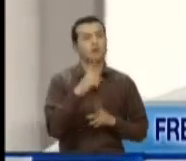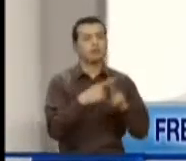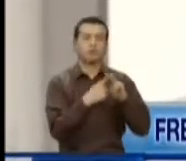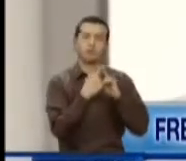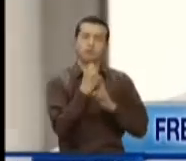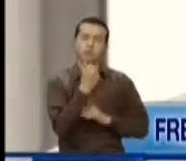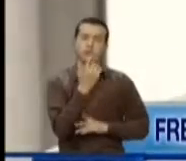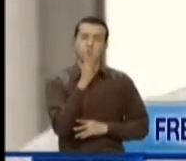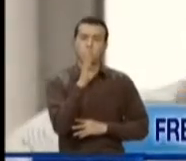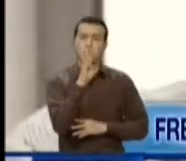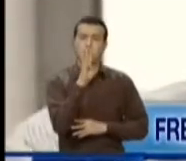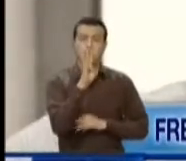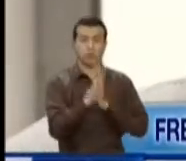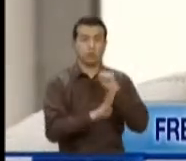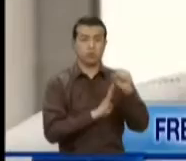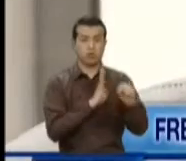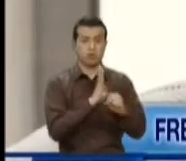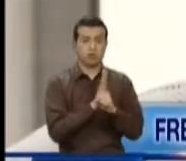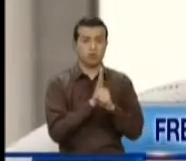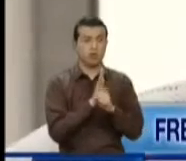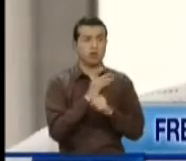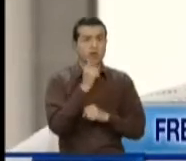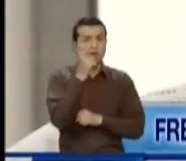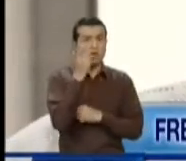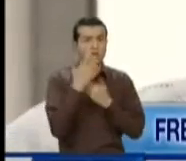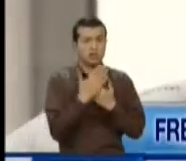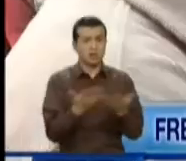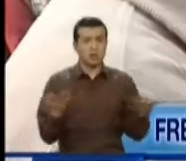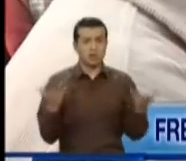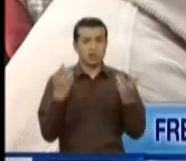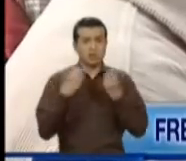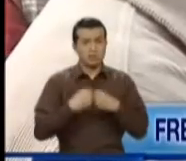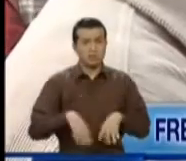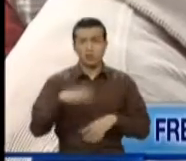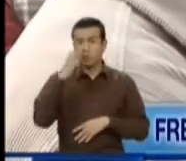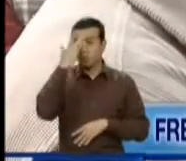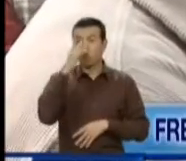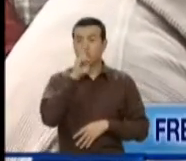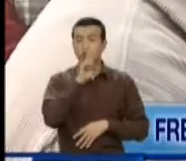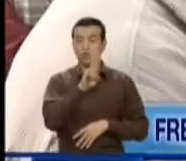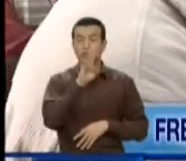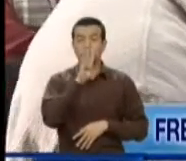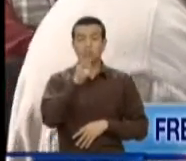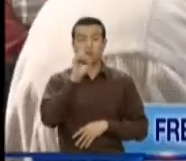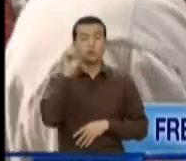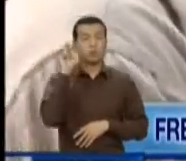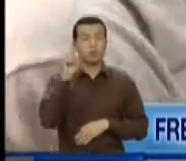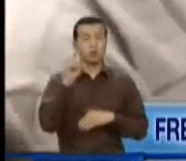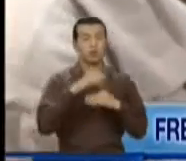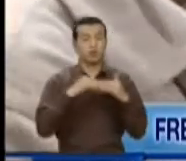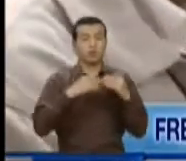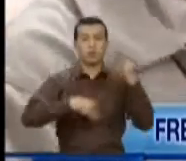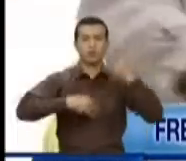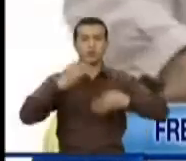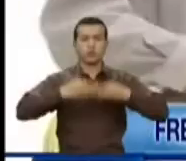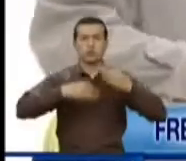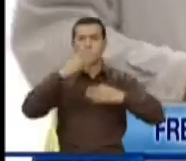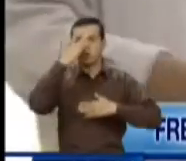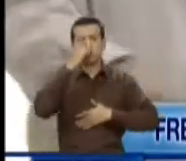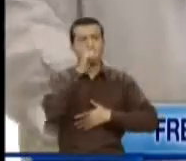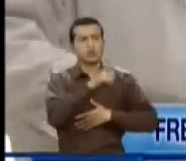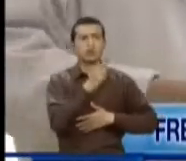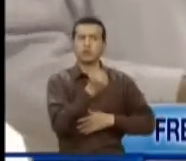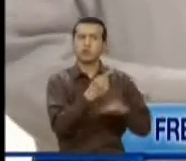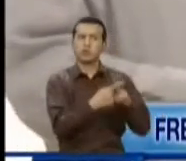hace cuatro años sin embargo casi pierde sus propiedades valoradas en más de 240 mil dólares en juicios planteados por los chulqueros